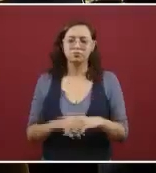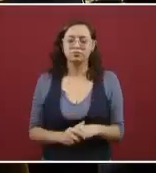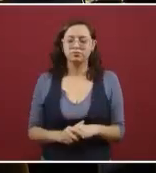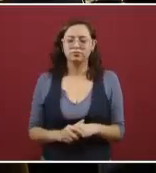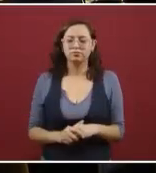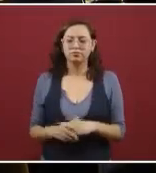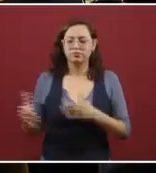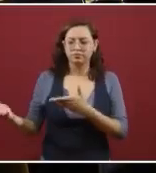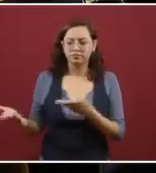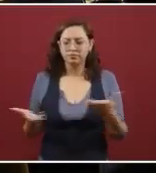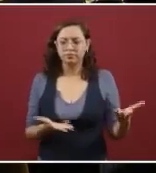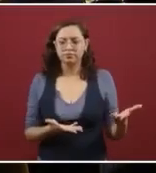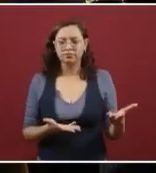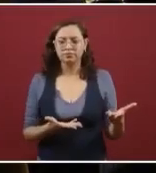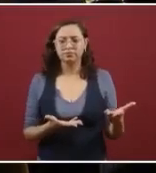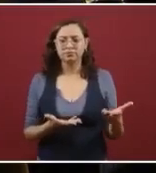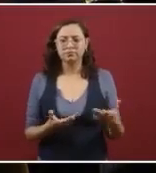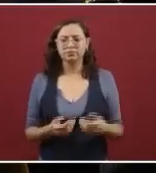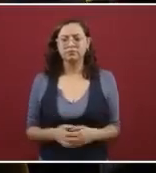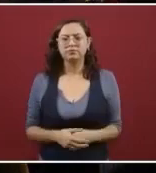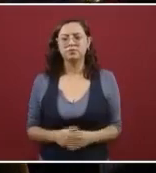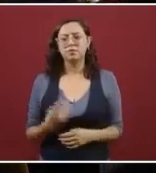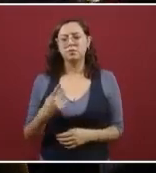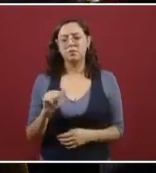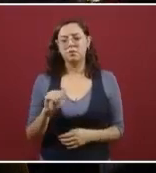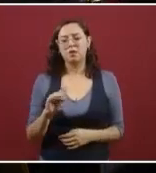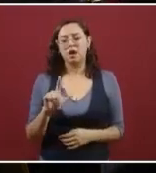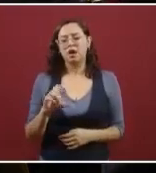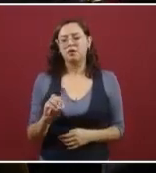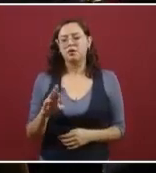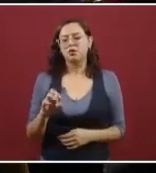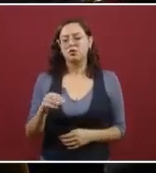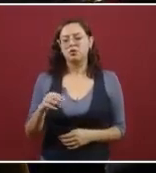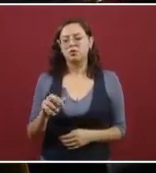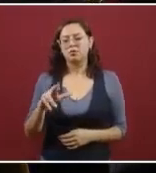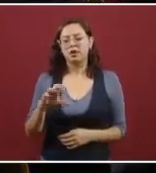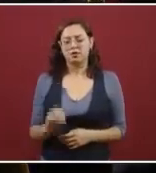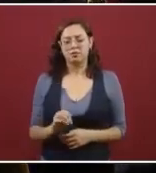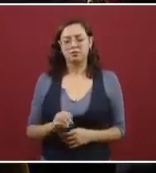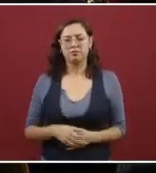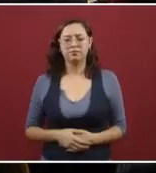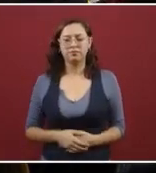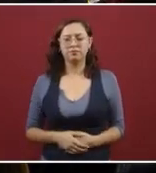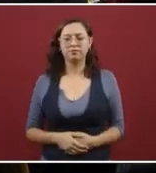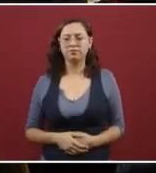Entonces, le damos la palabra a Octavio Romero Oropeza, de Pemex.